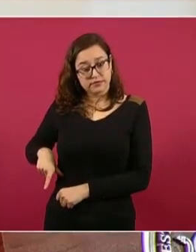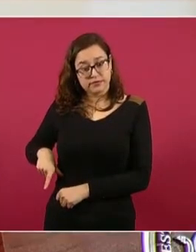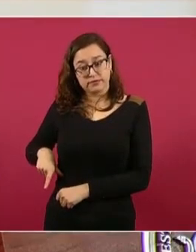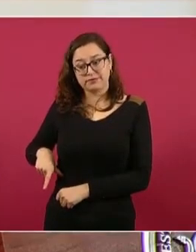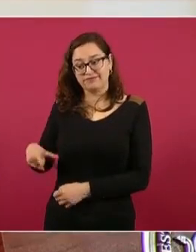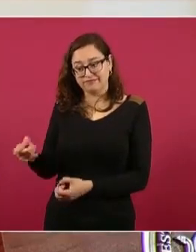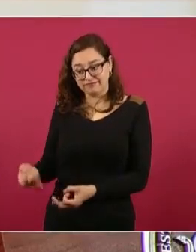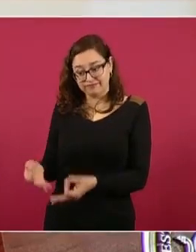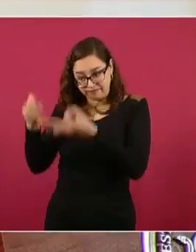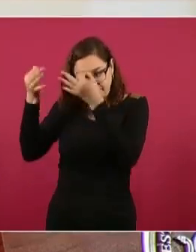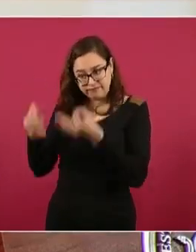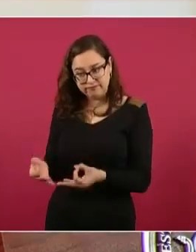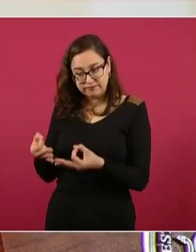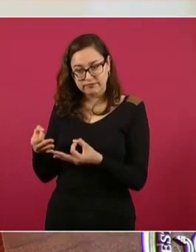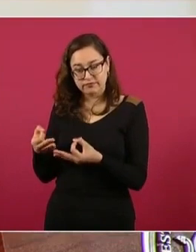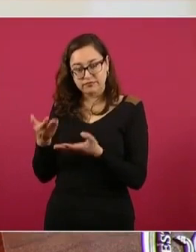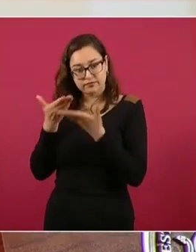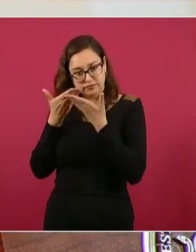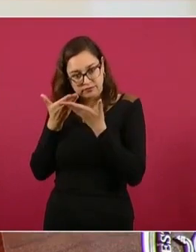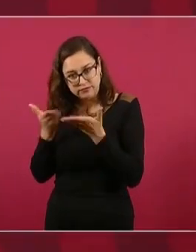de calidad,